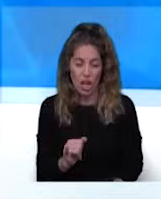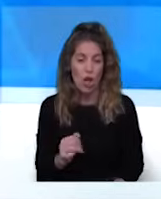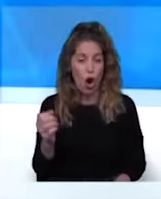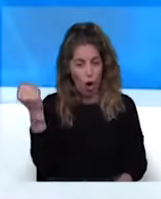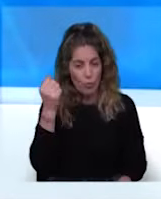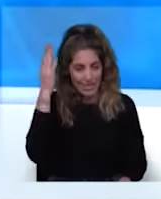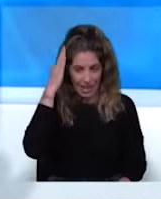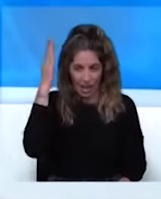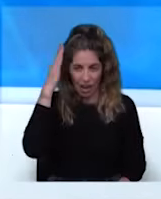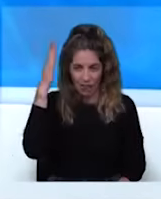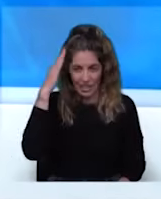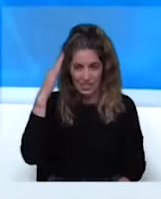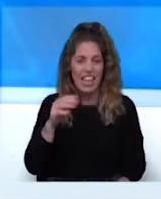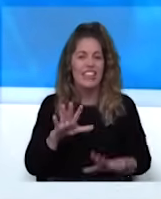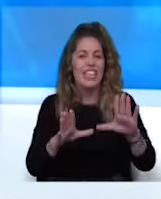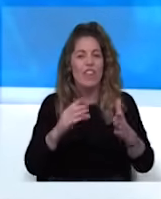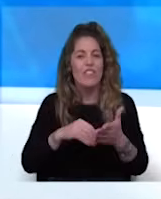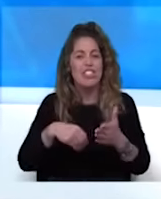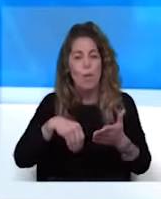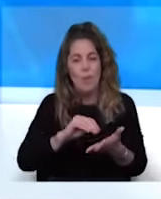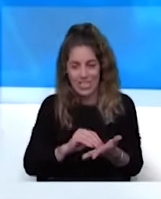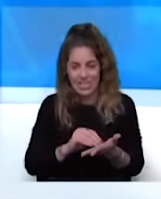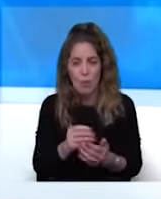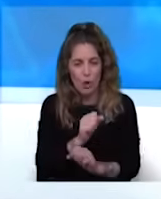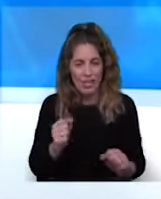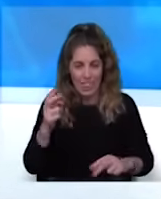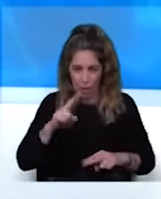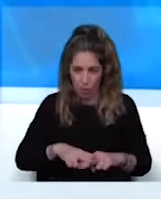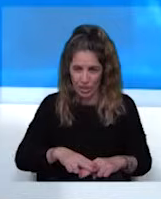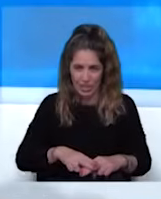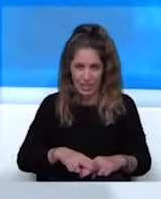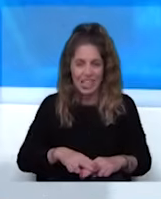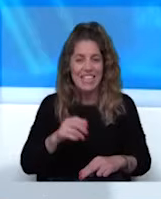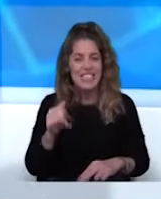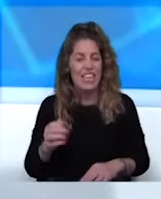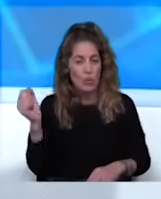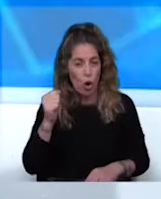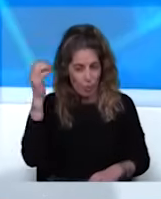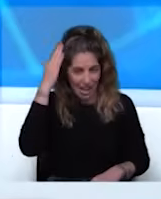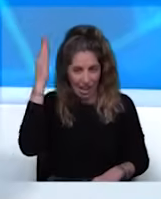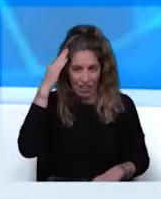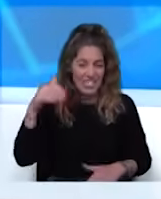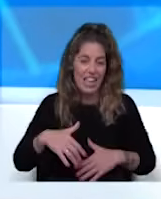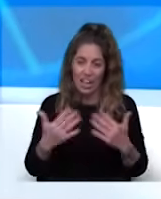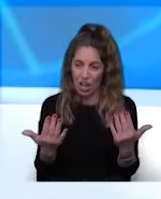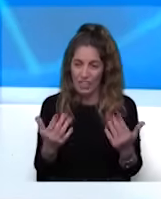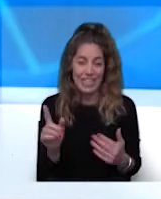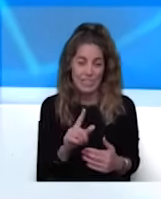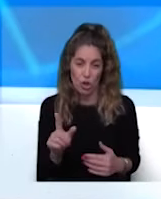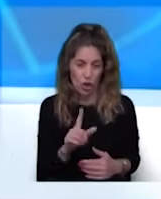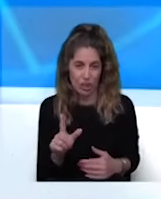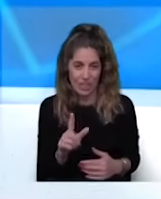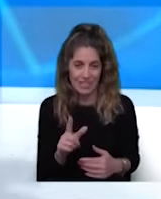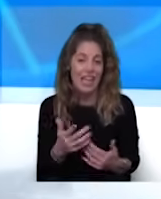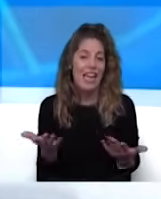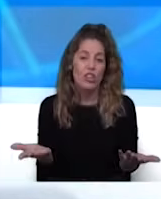golpes en la cabeza 10 veces más la probabilidad de morir Si tenés un golpe en la cabeza grave que si no lo tenés